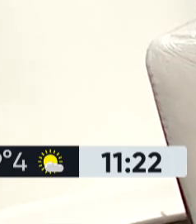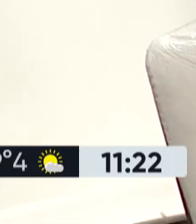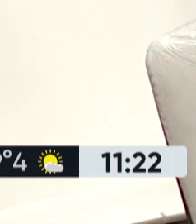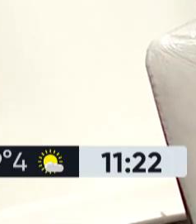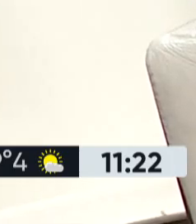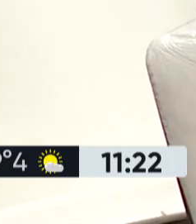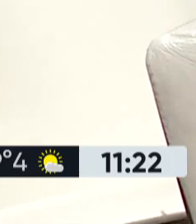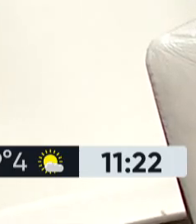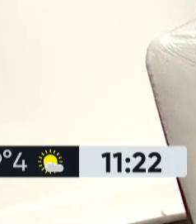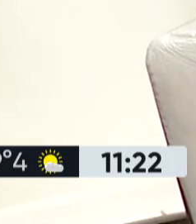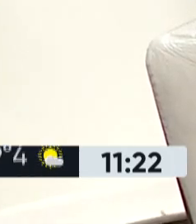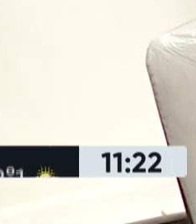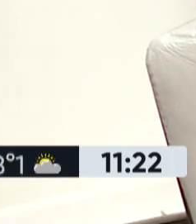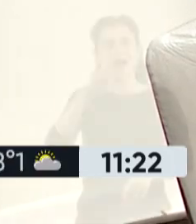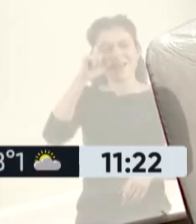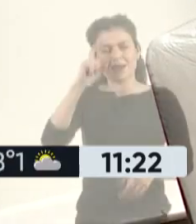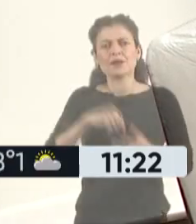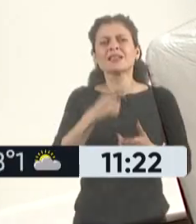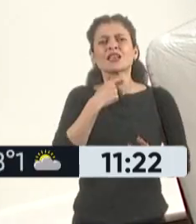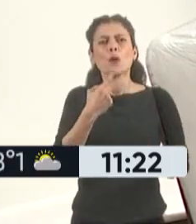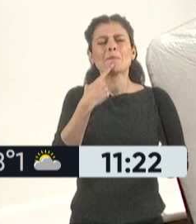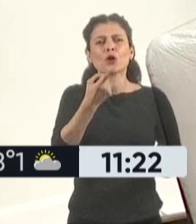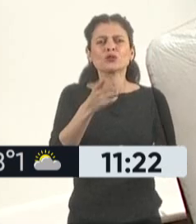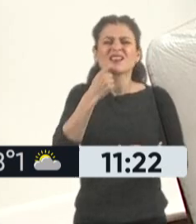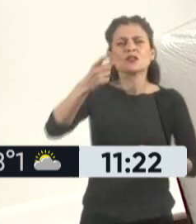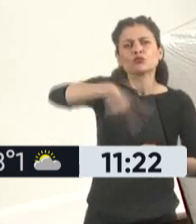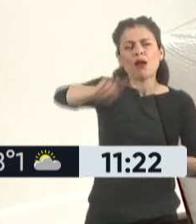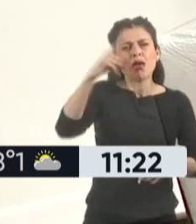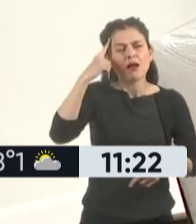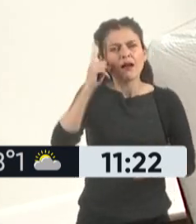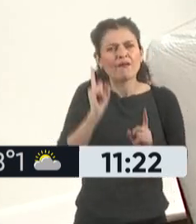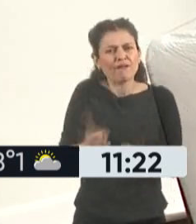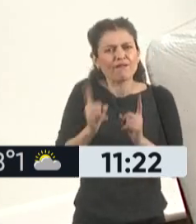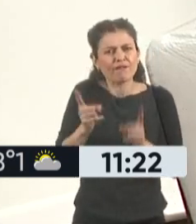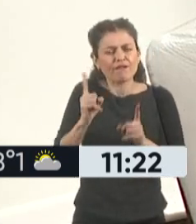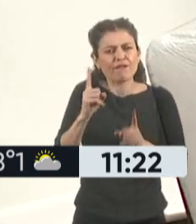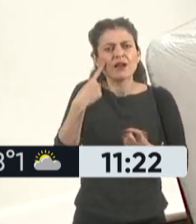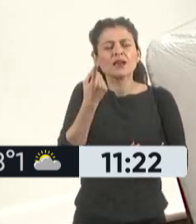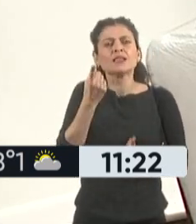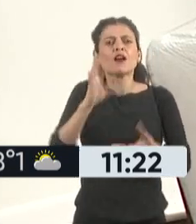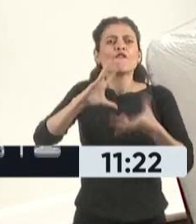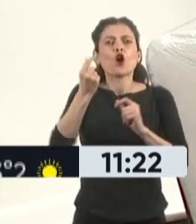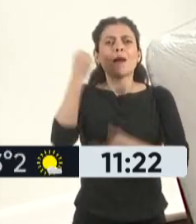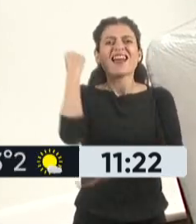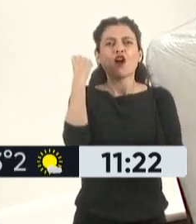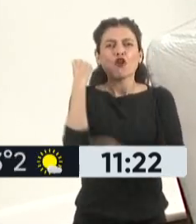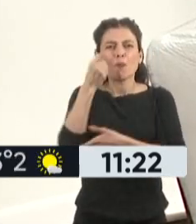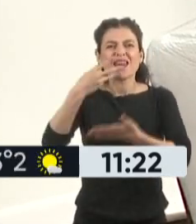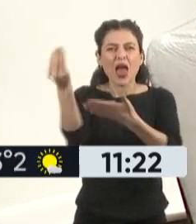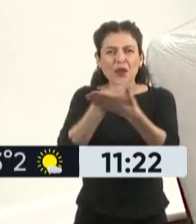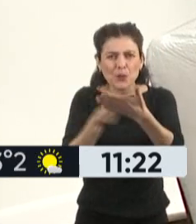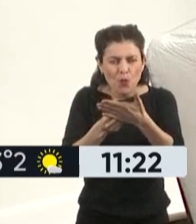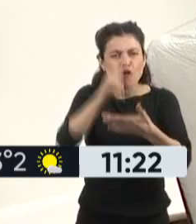para Infobae. Quería preguntarte si siguen creyendo en una reactivación en B corta o si vamos a una